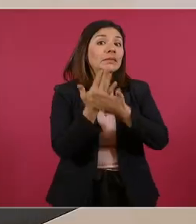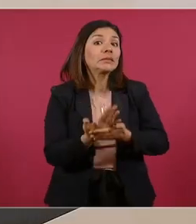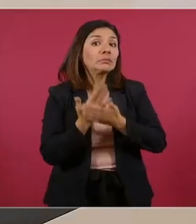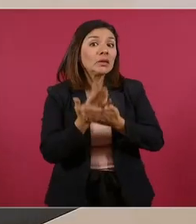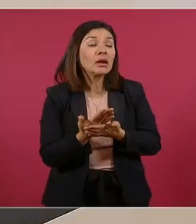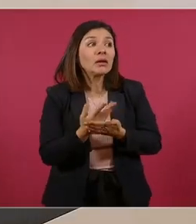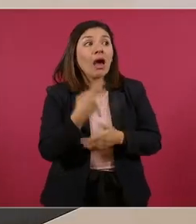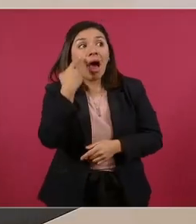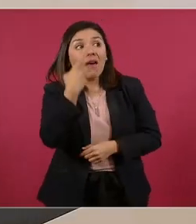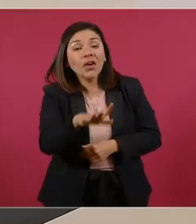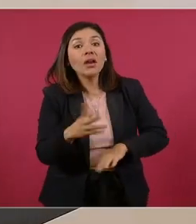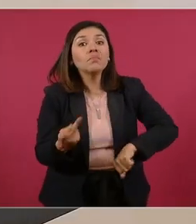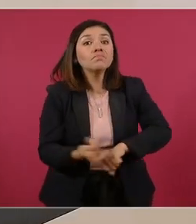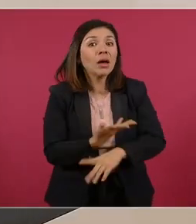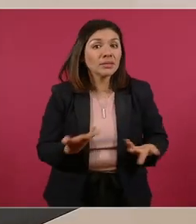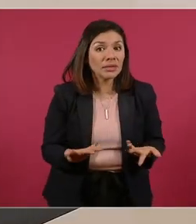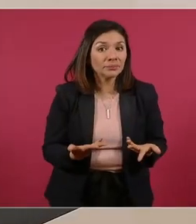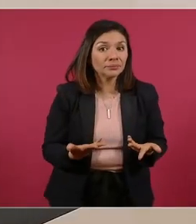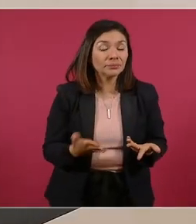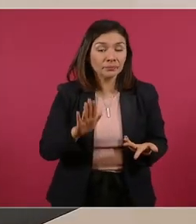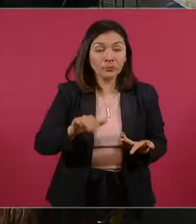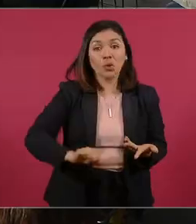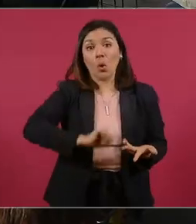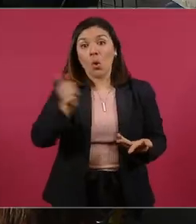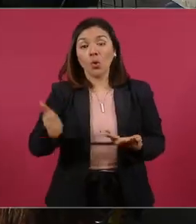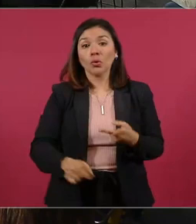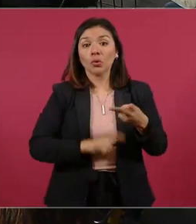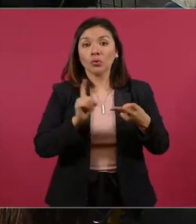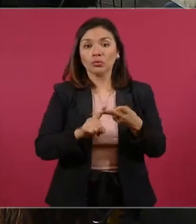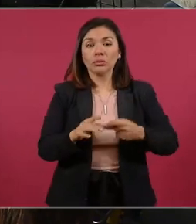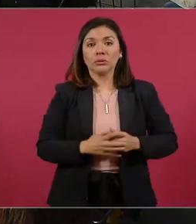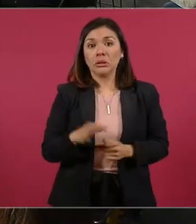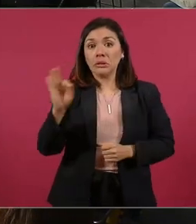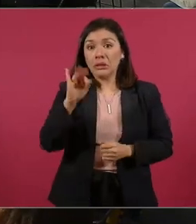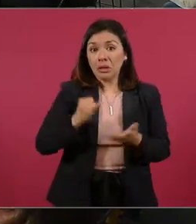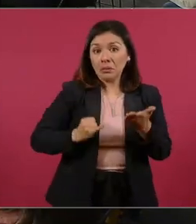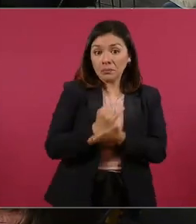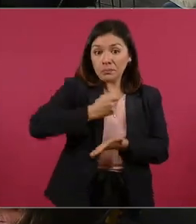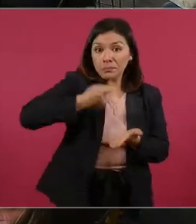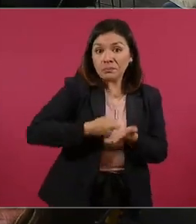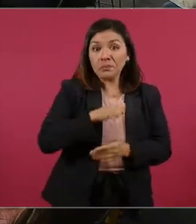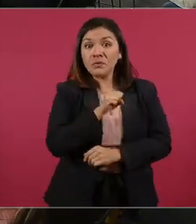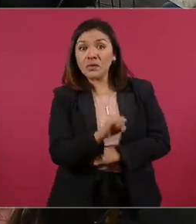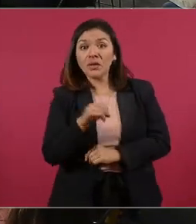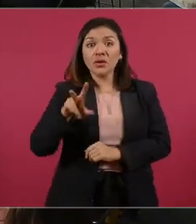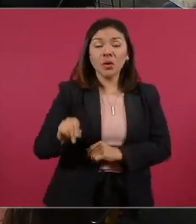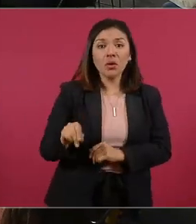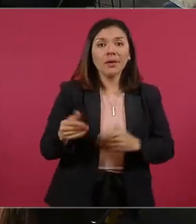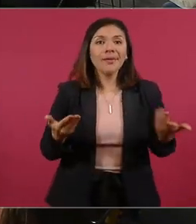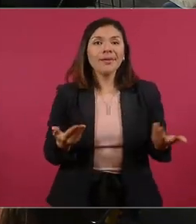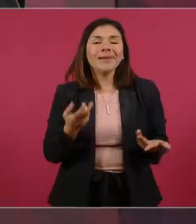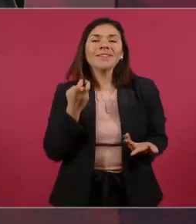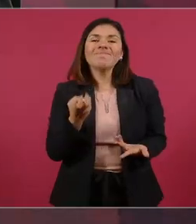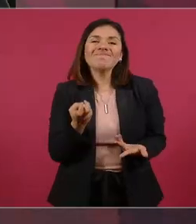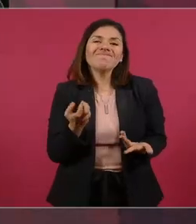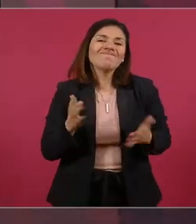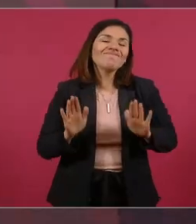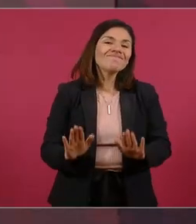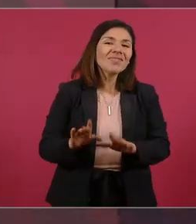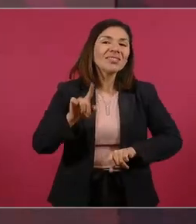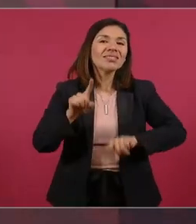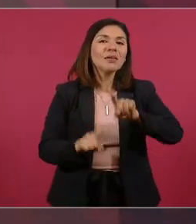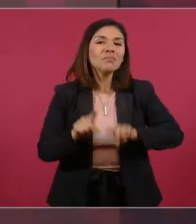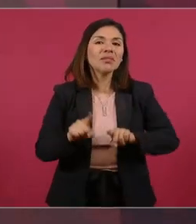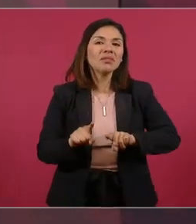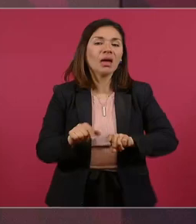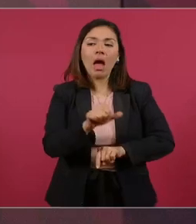resulta. Y lo otro, si las van a aprobar o no las van a aprobar, eso va a depender